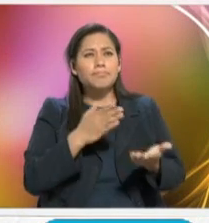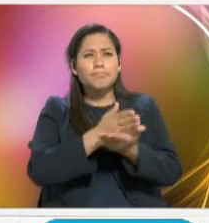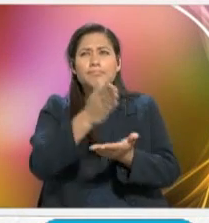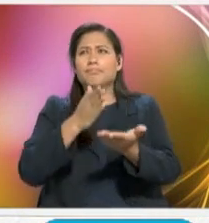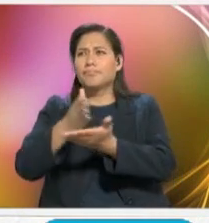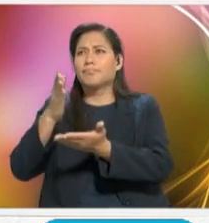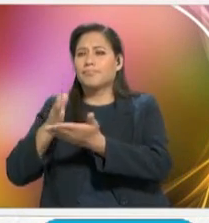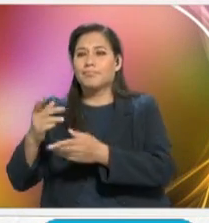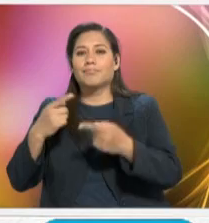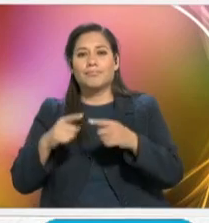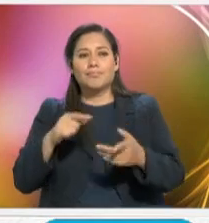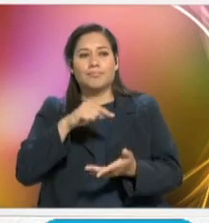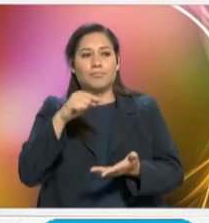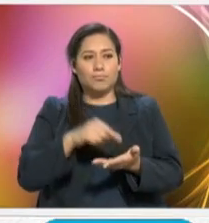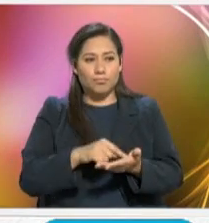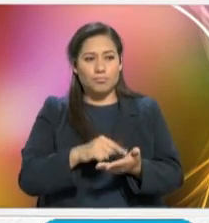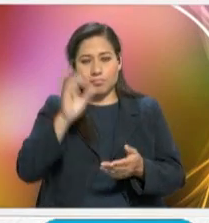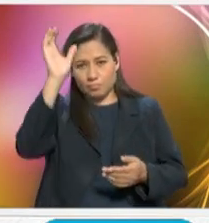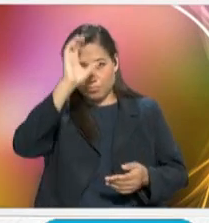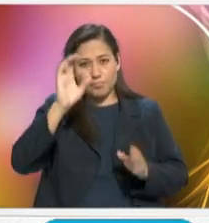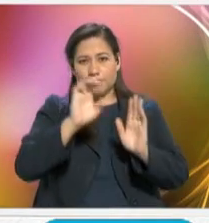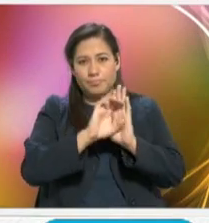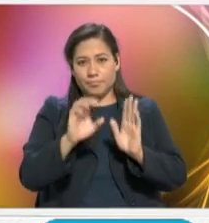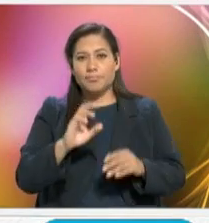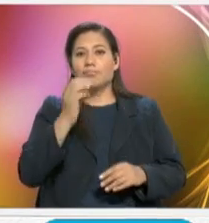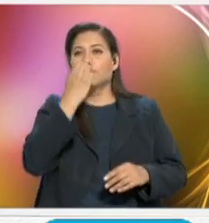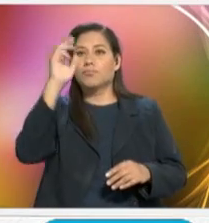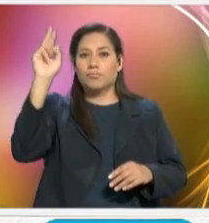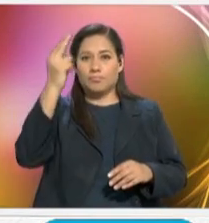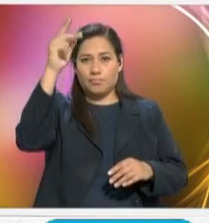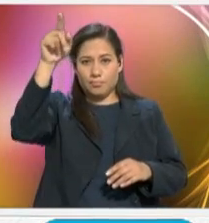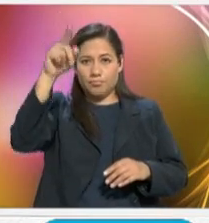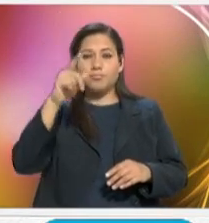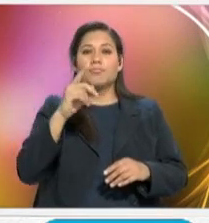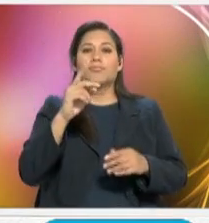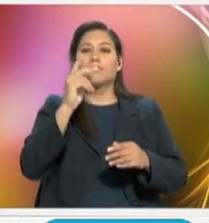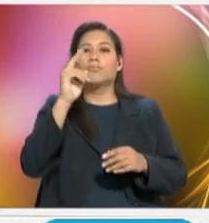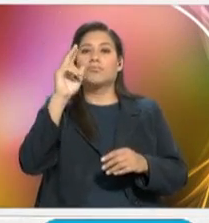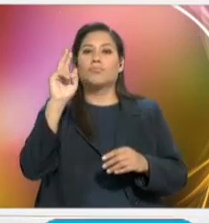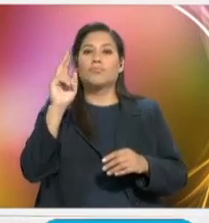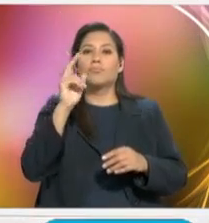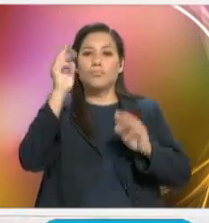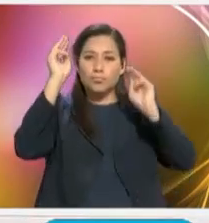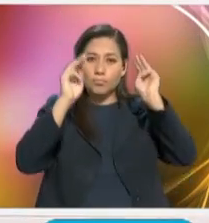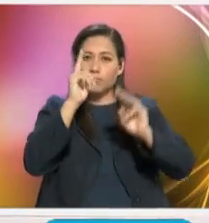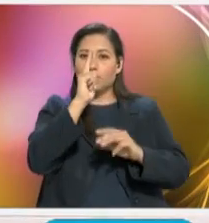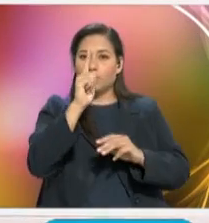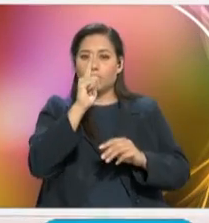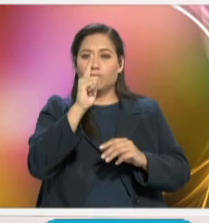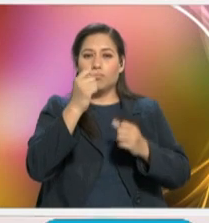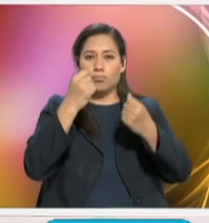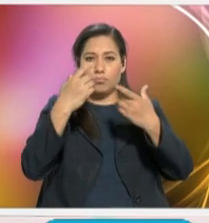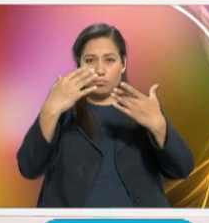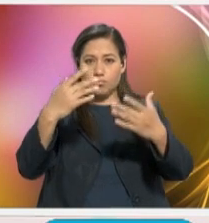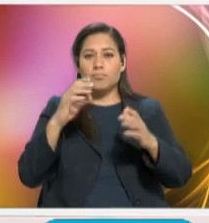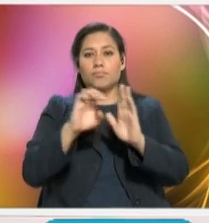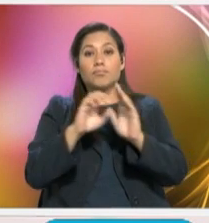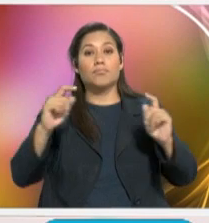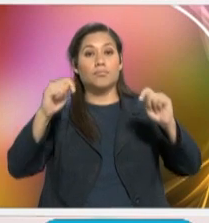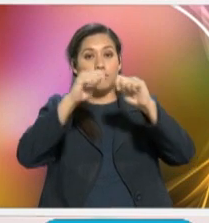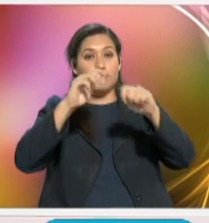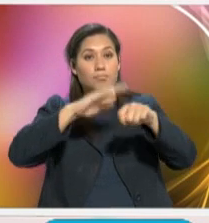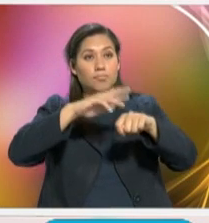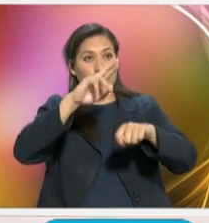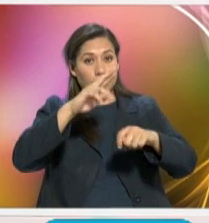a diferentes espacios patrimoniales. Por ejemplo, vamos al Universum, al Museo de la Luz, pero lo interesante es ver, por ejemplo, ir a Templo Mayor y